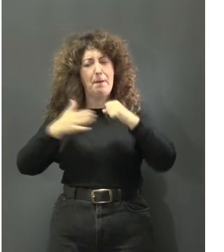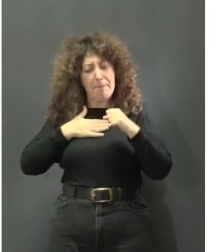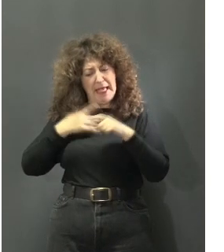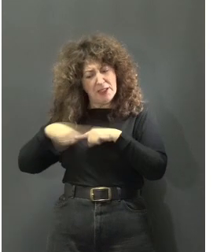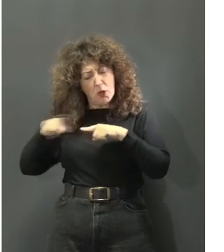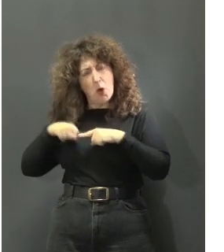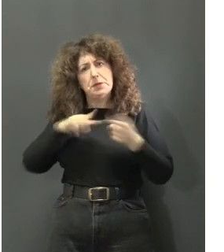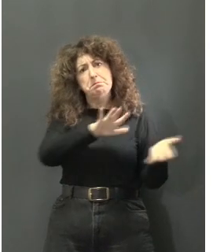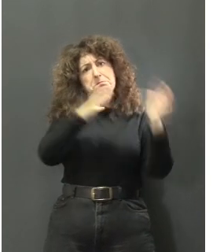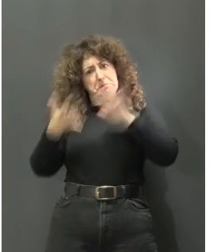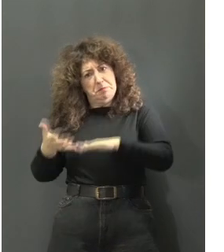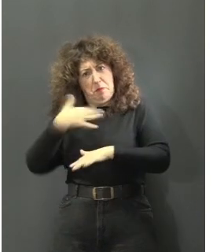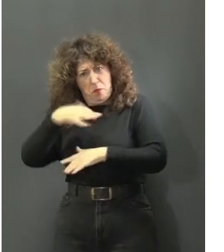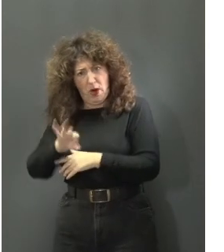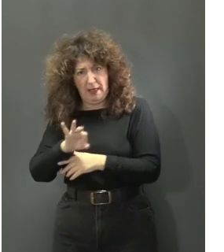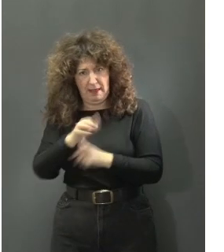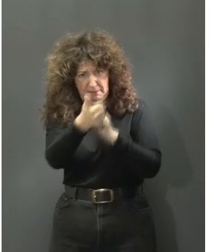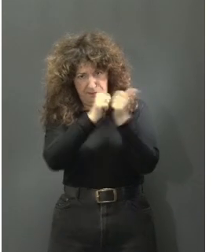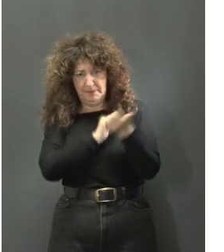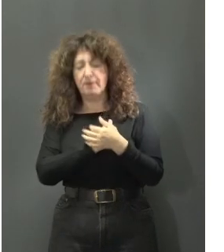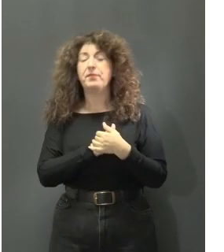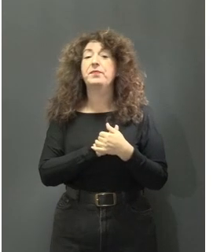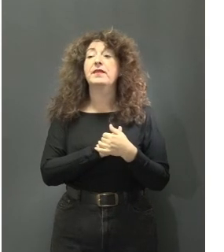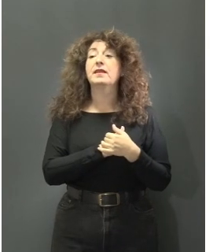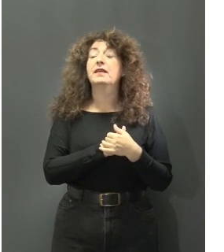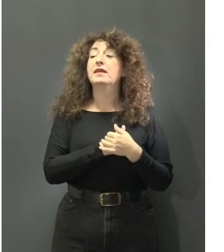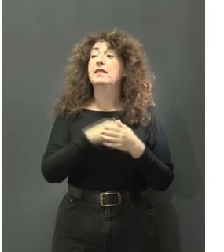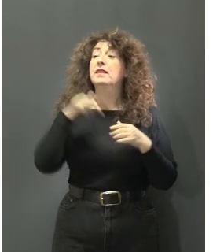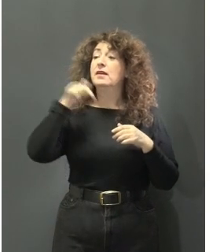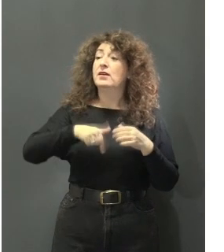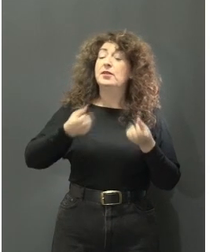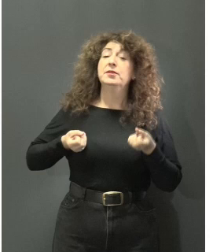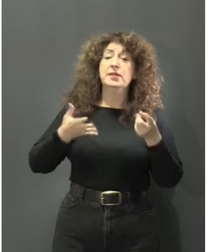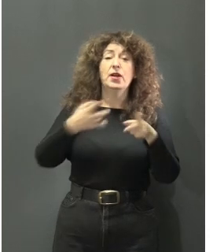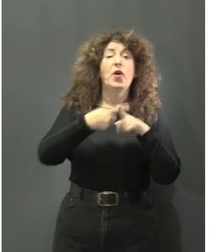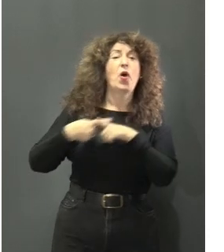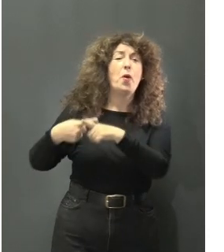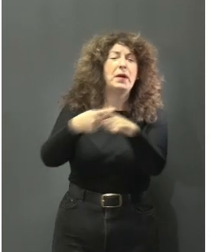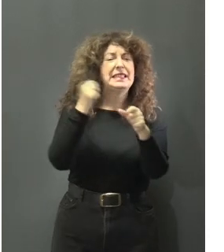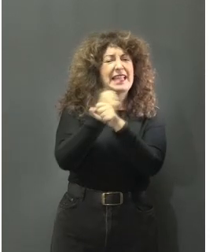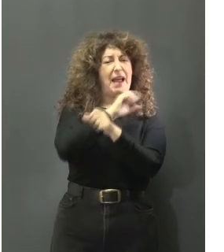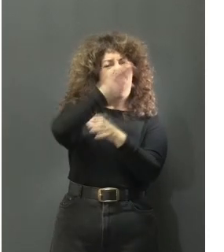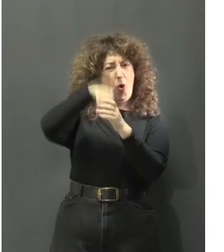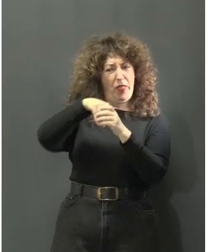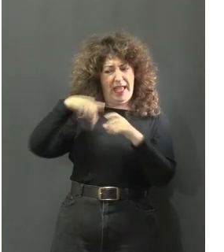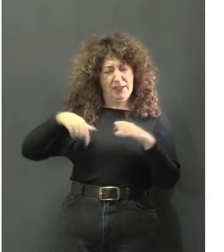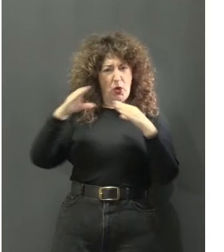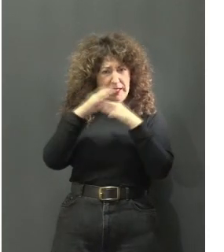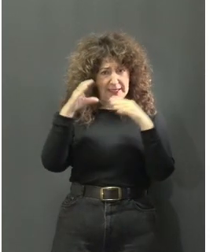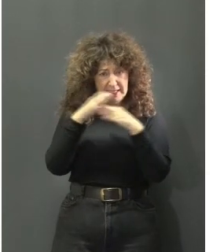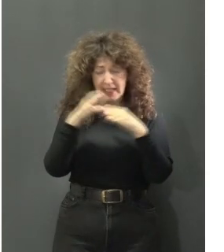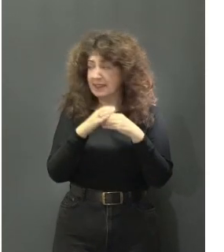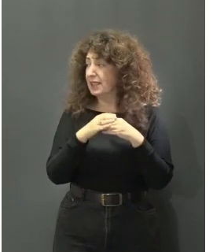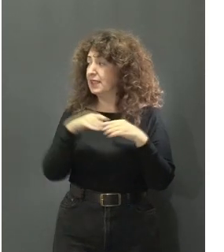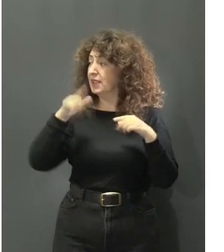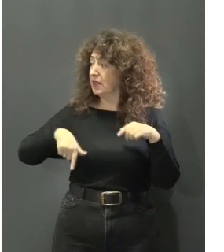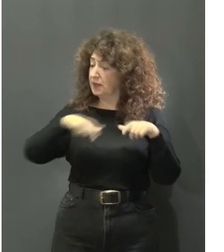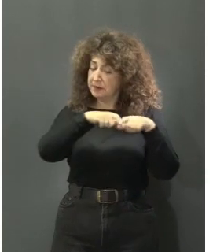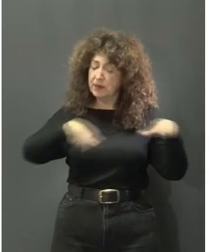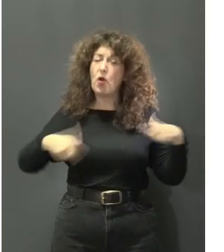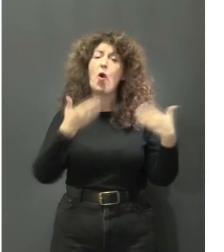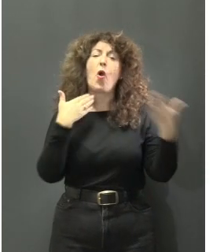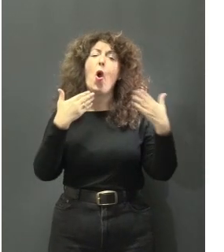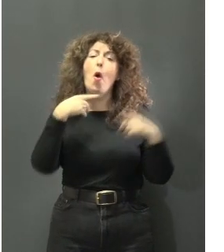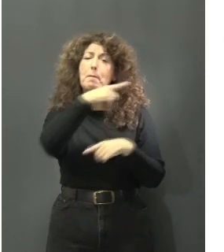propias. A fin de compartir el trabajo que se está llevando a cabo en el Imserso, contamos en esta